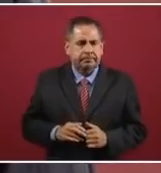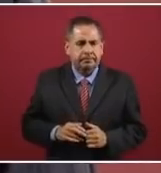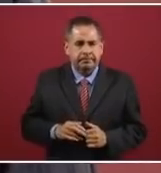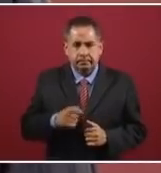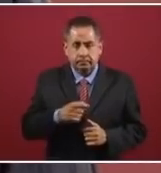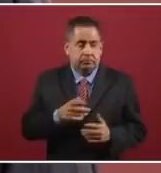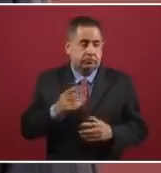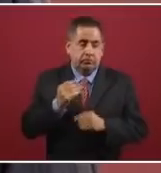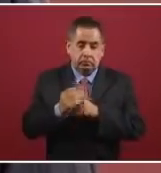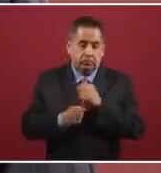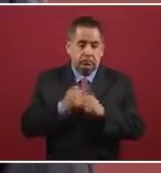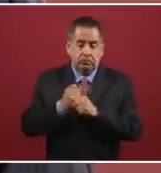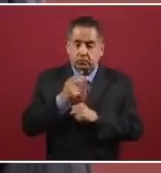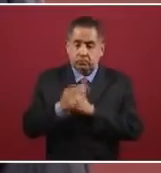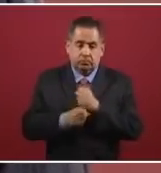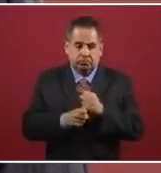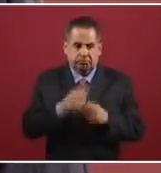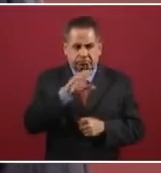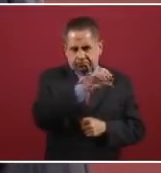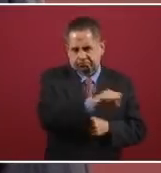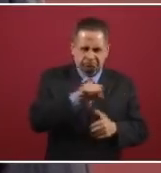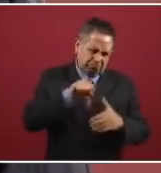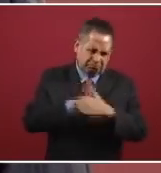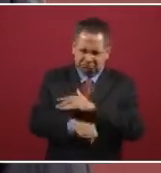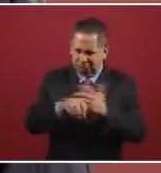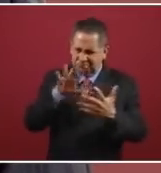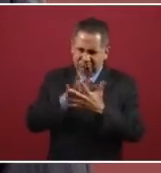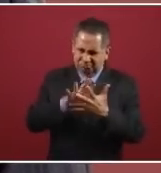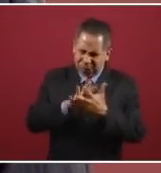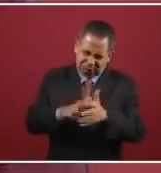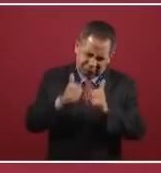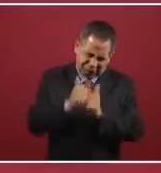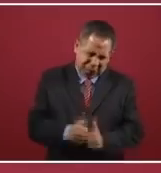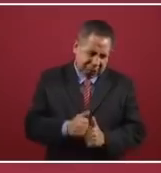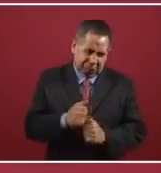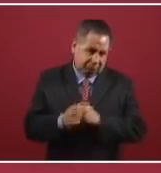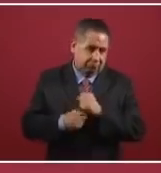son muchos años de cárcel en México.